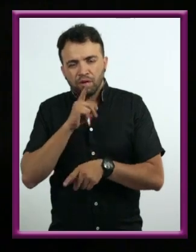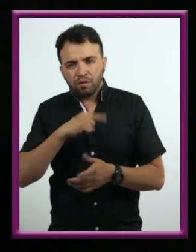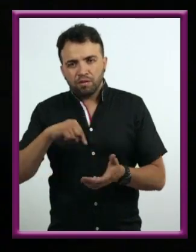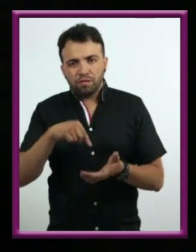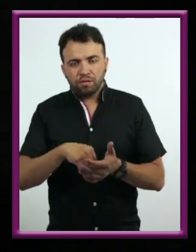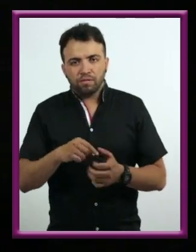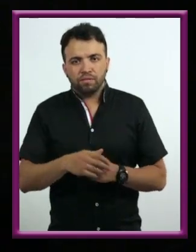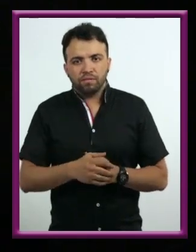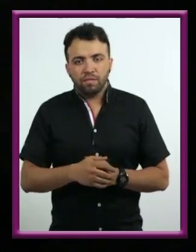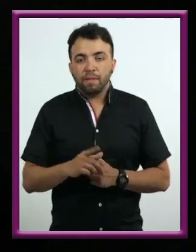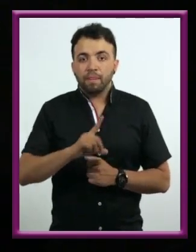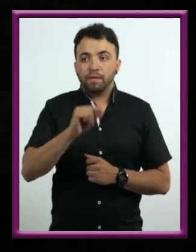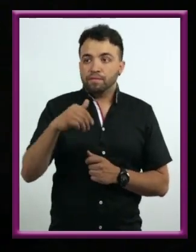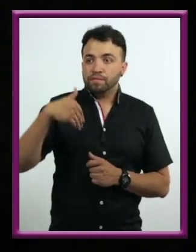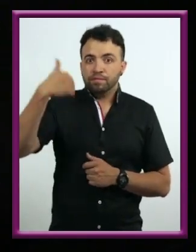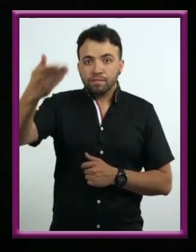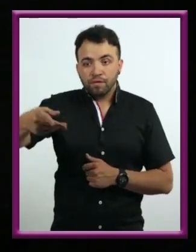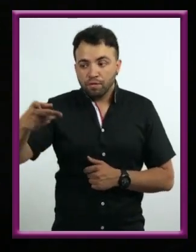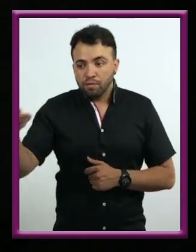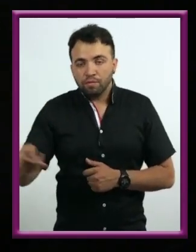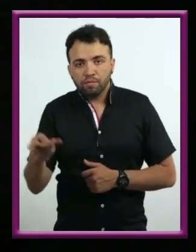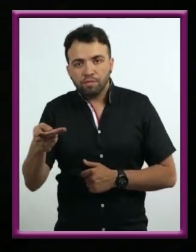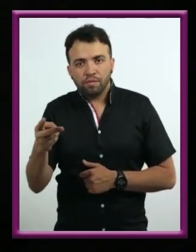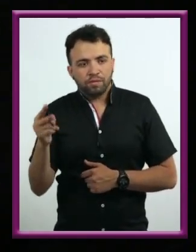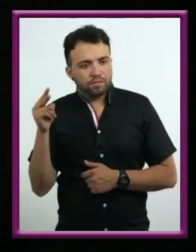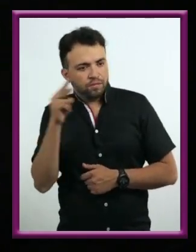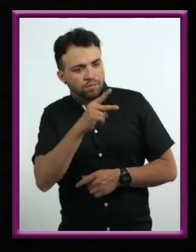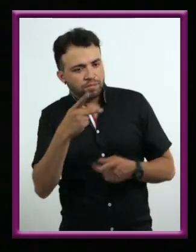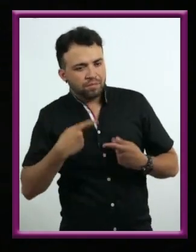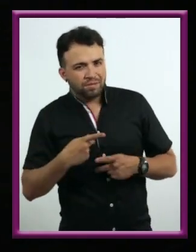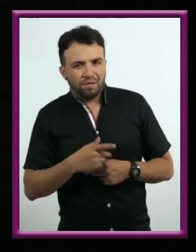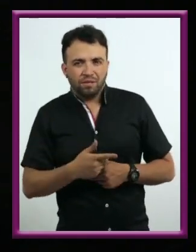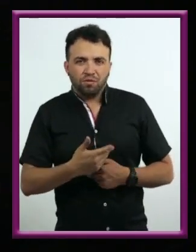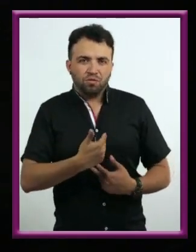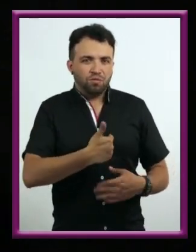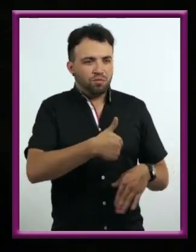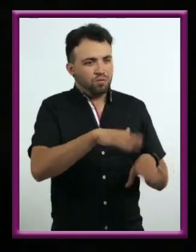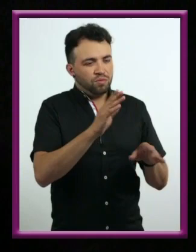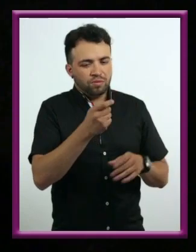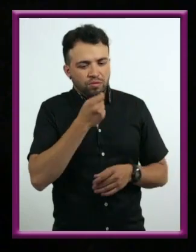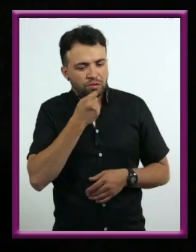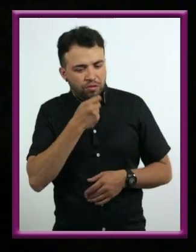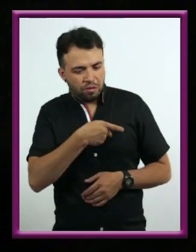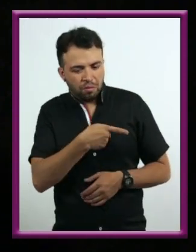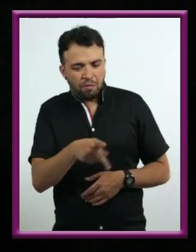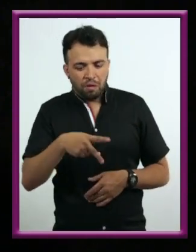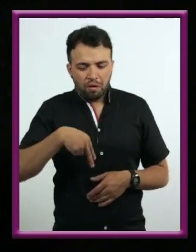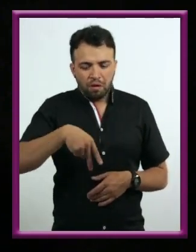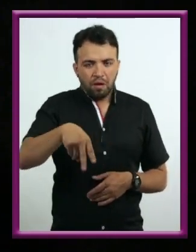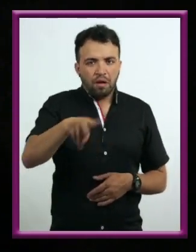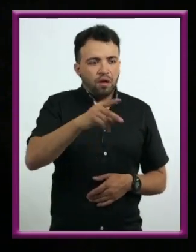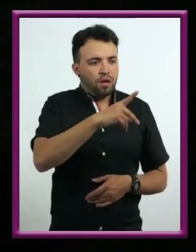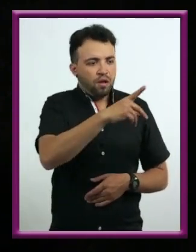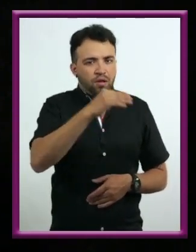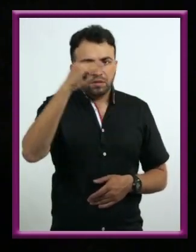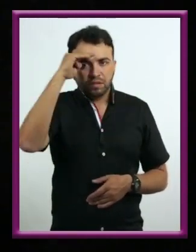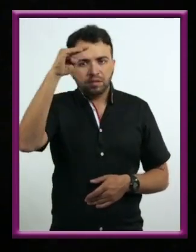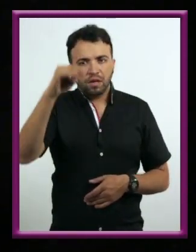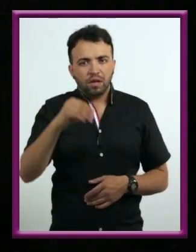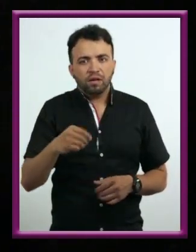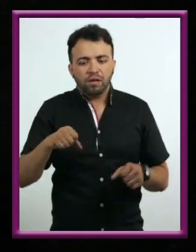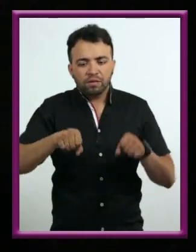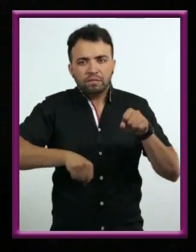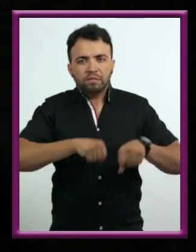señor escuchó, sintió vergüenza y le dijo al niño que subiera con él a los estribos de la bicicleta. Así los dos podrían avanzar sin mucho